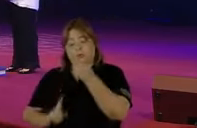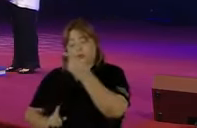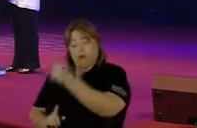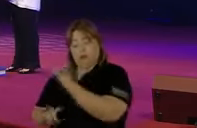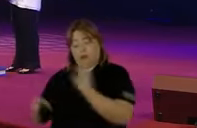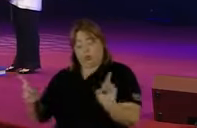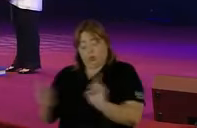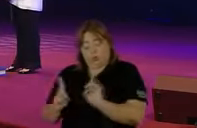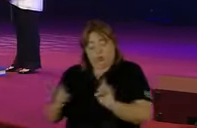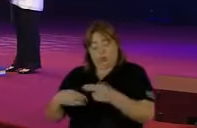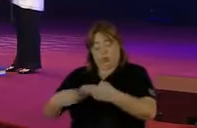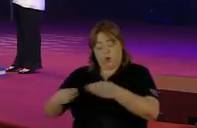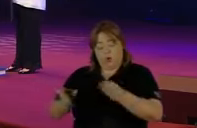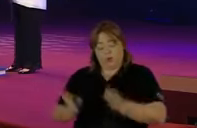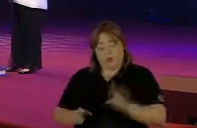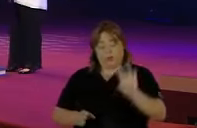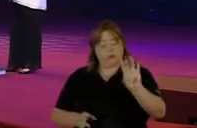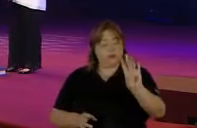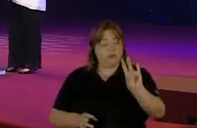en la semana llamando